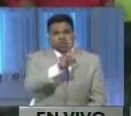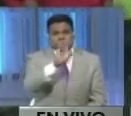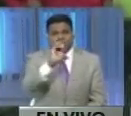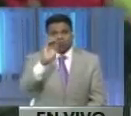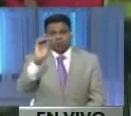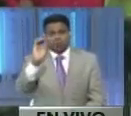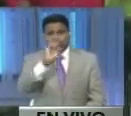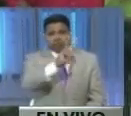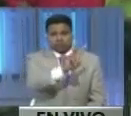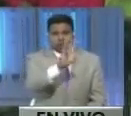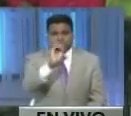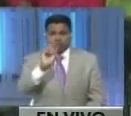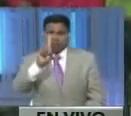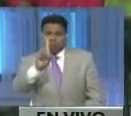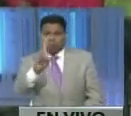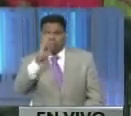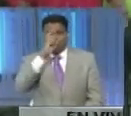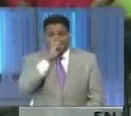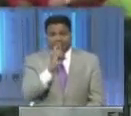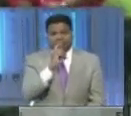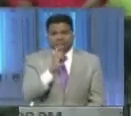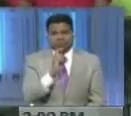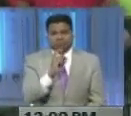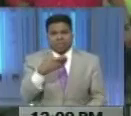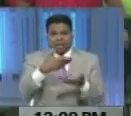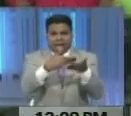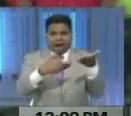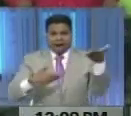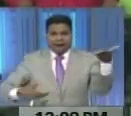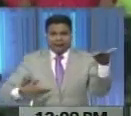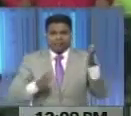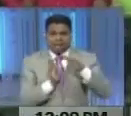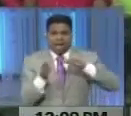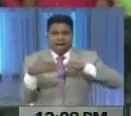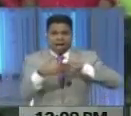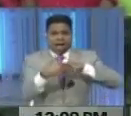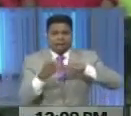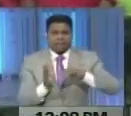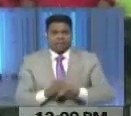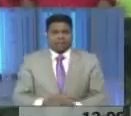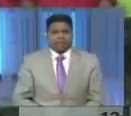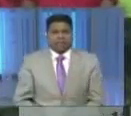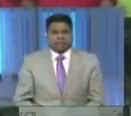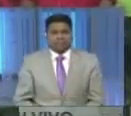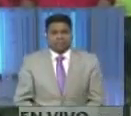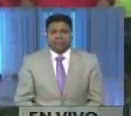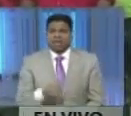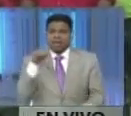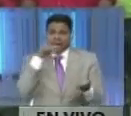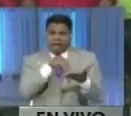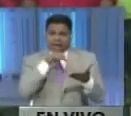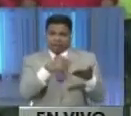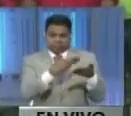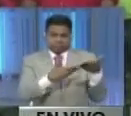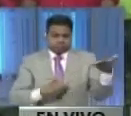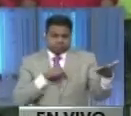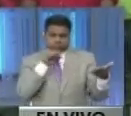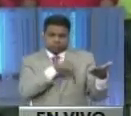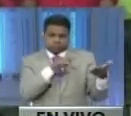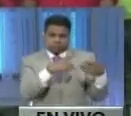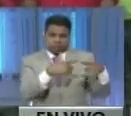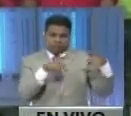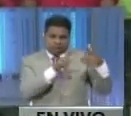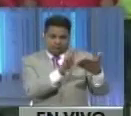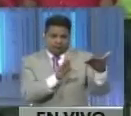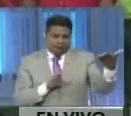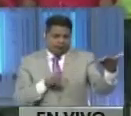201 años de la Carta de Jamaica. Y ahí decía, entre